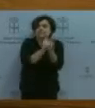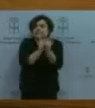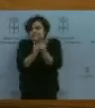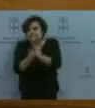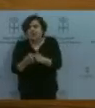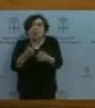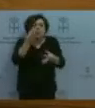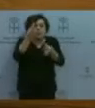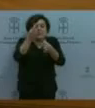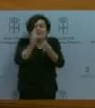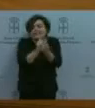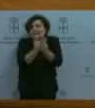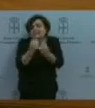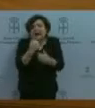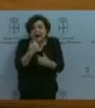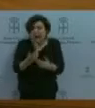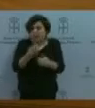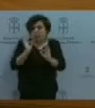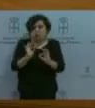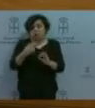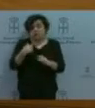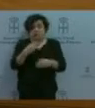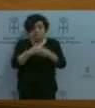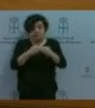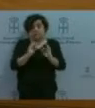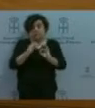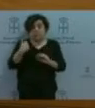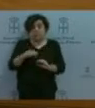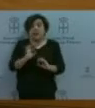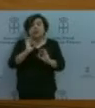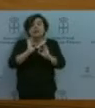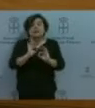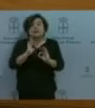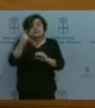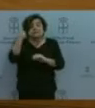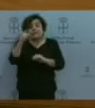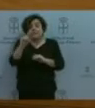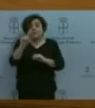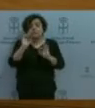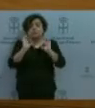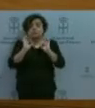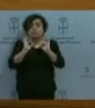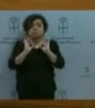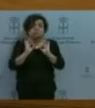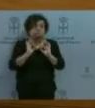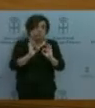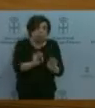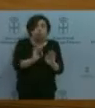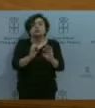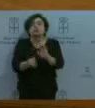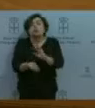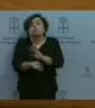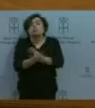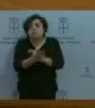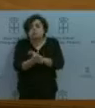esta iniciativa, que, como todos sabemos, surgió o fue como a raíz de unos acontecimientos insólitos que tuvieron lugar en